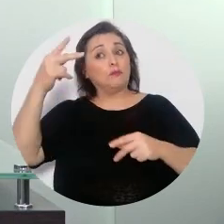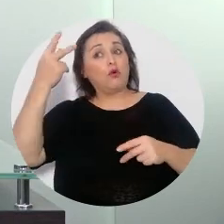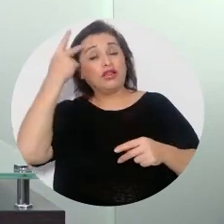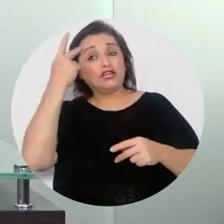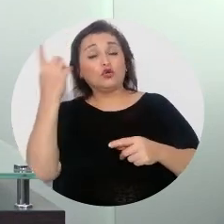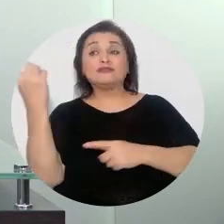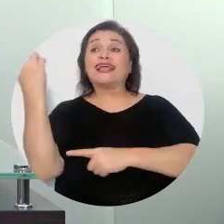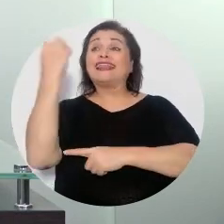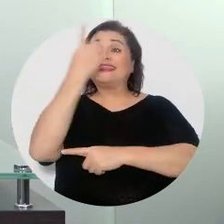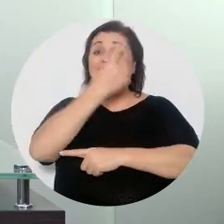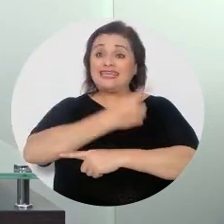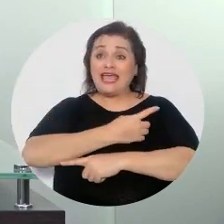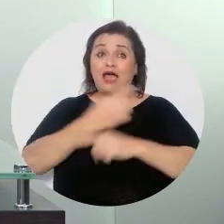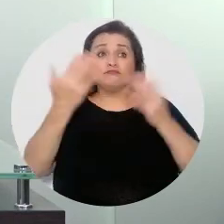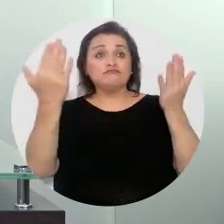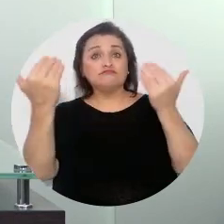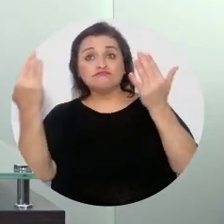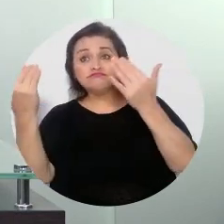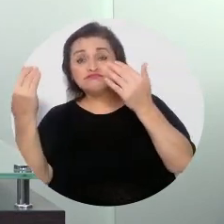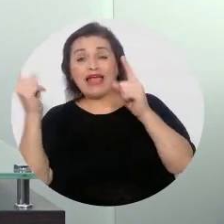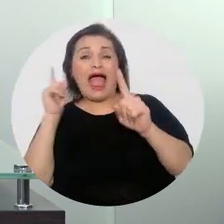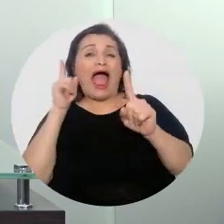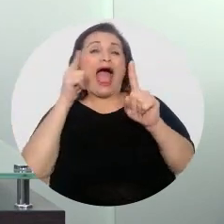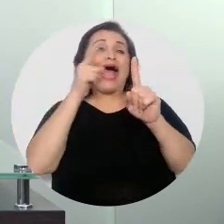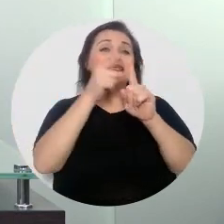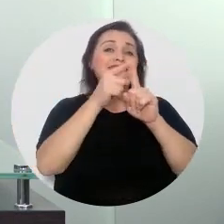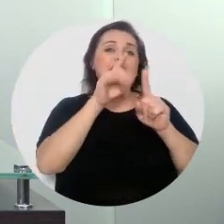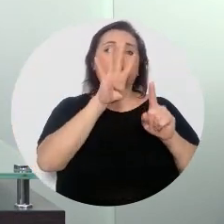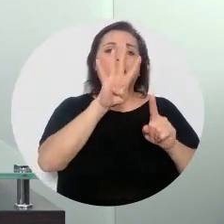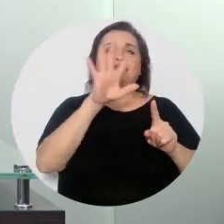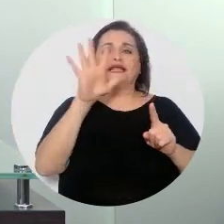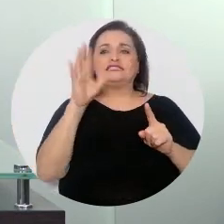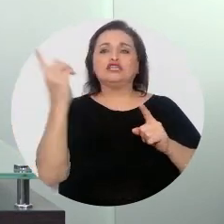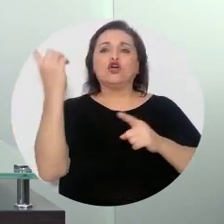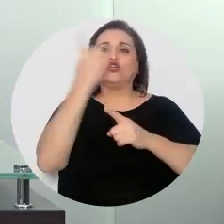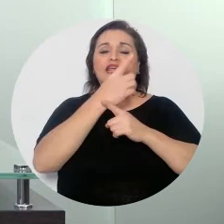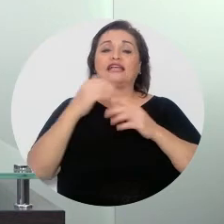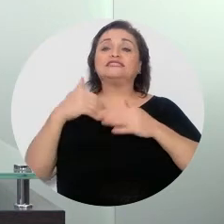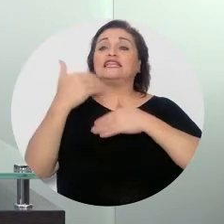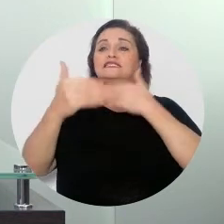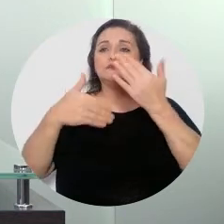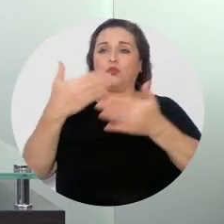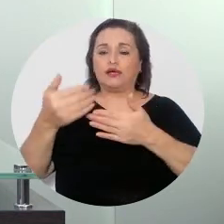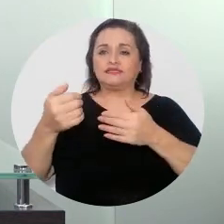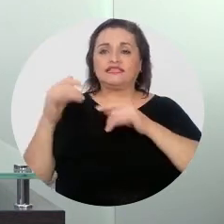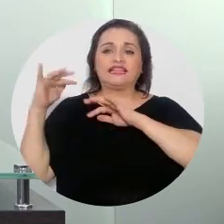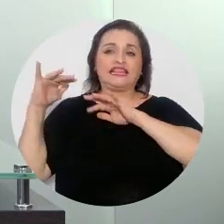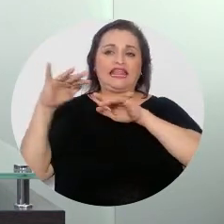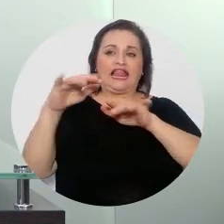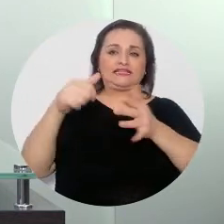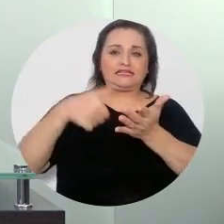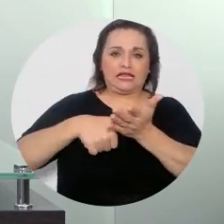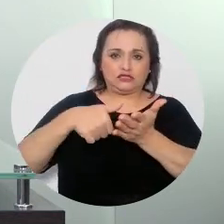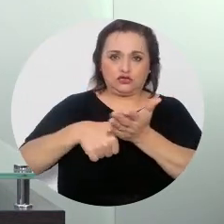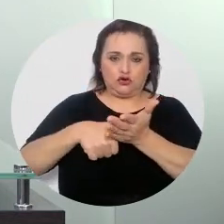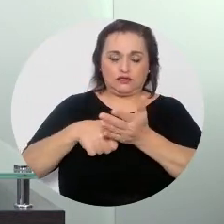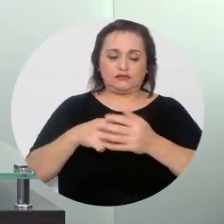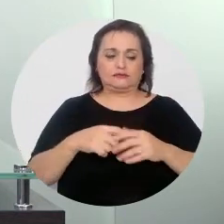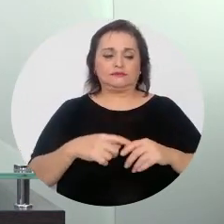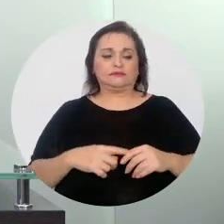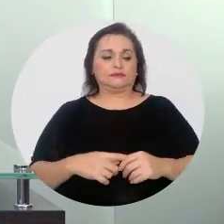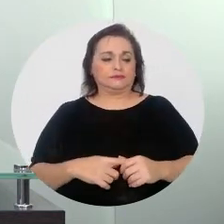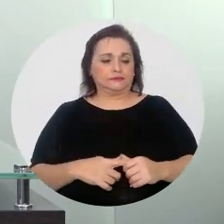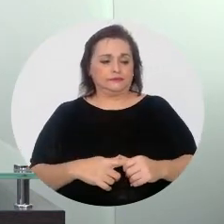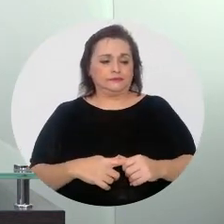partidos políticos entre el día de la convocatoria y hasta 45 días después de pasada la elección